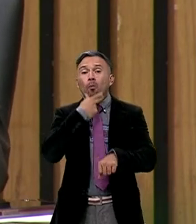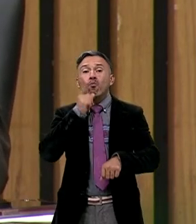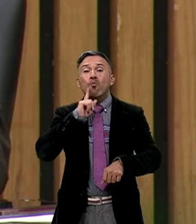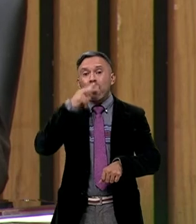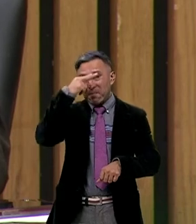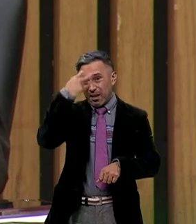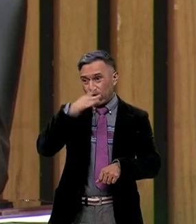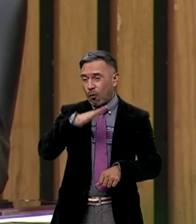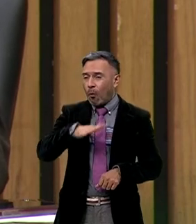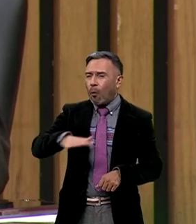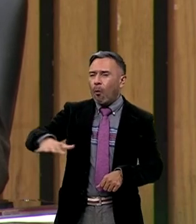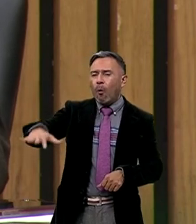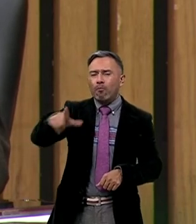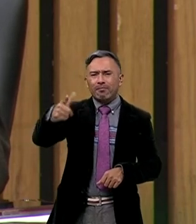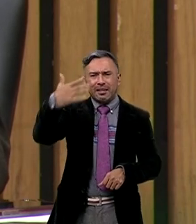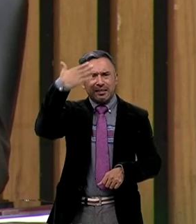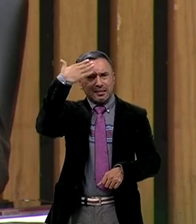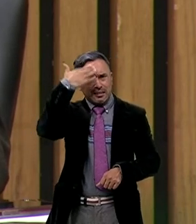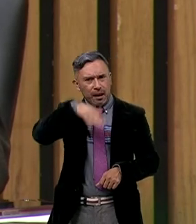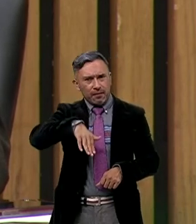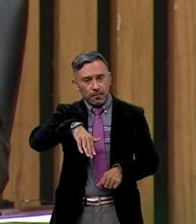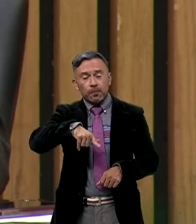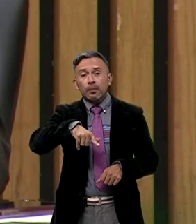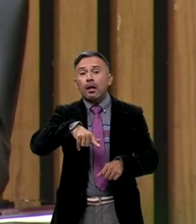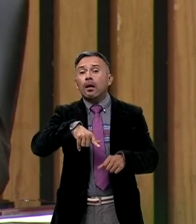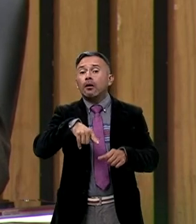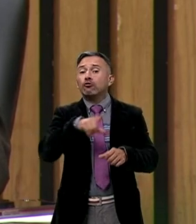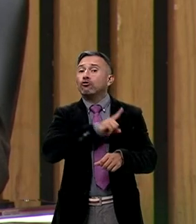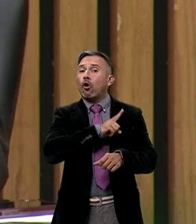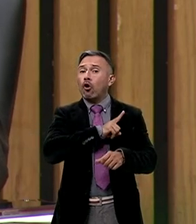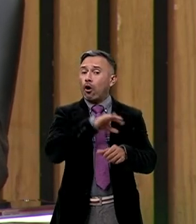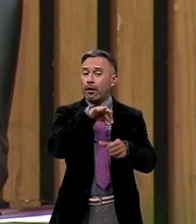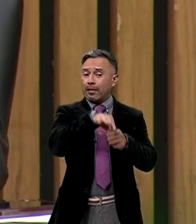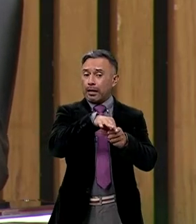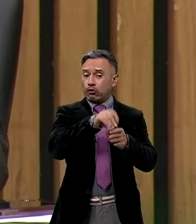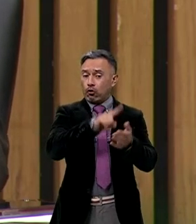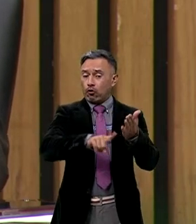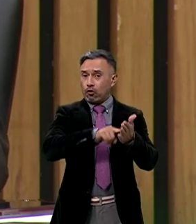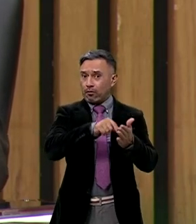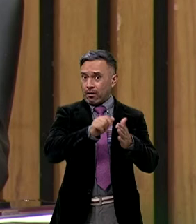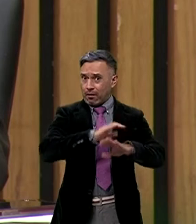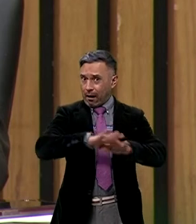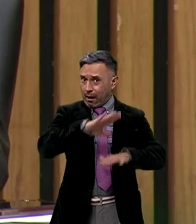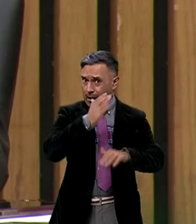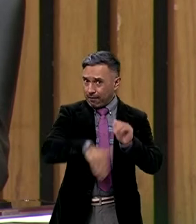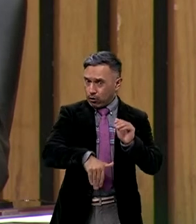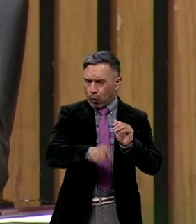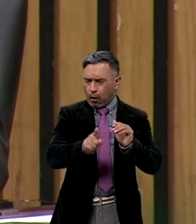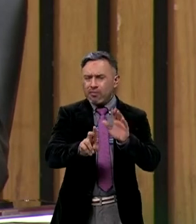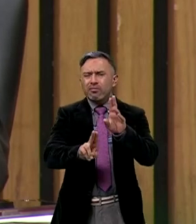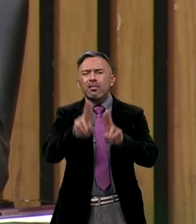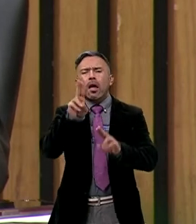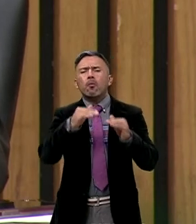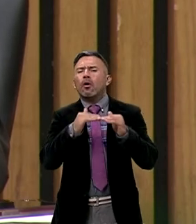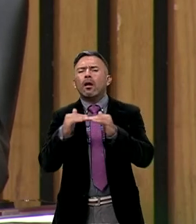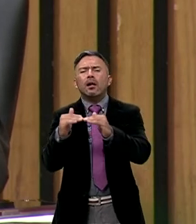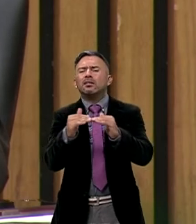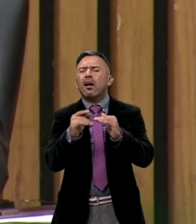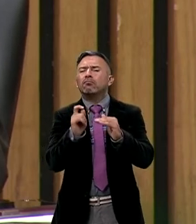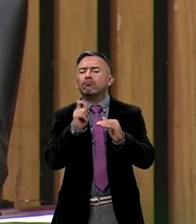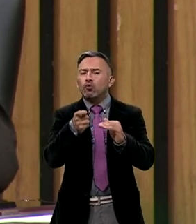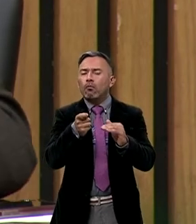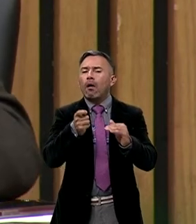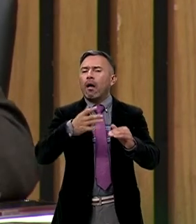que la democracia no se agota con las elecciones la democracia es un eslabón clave importante